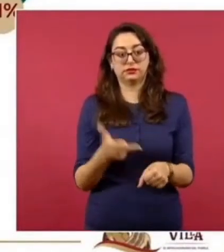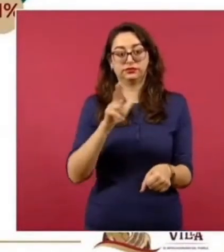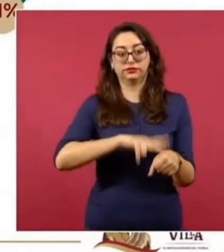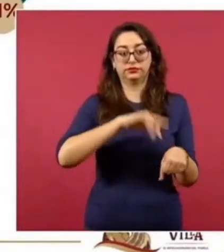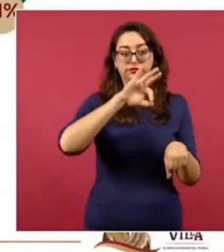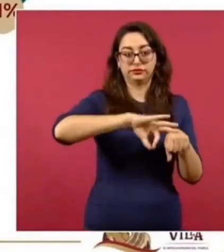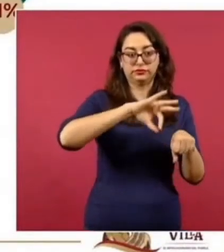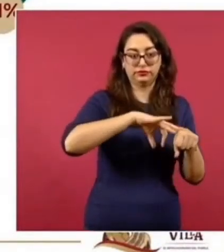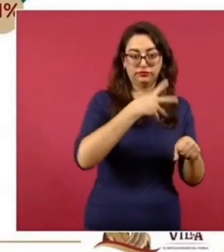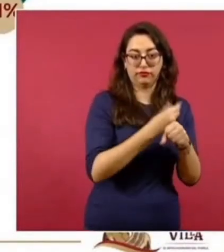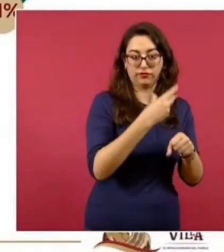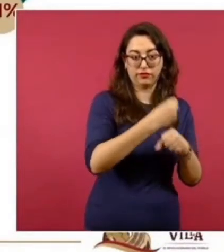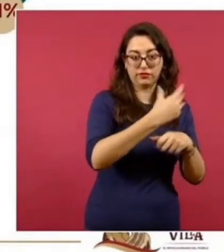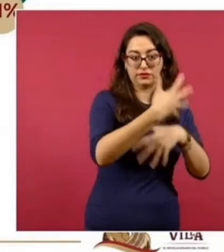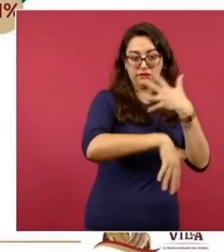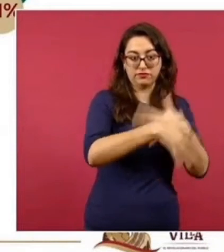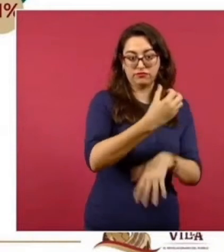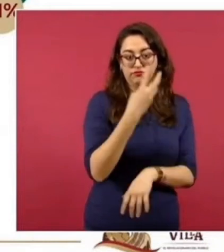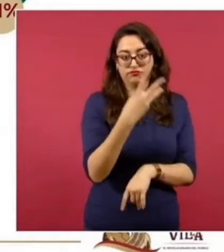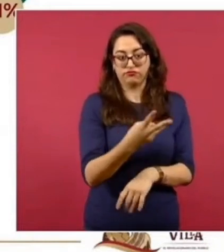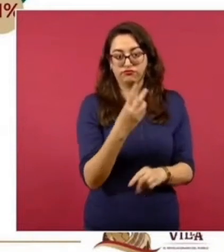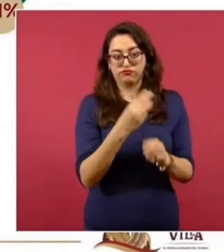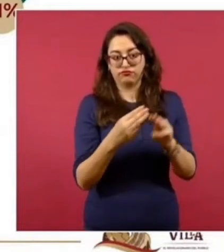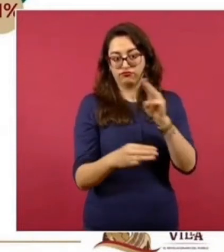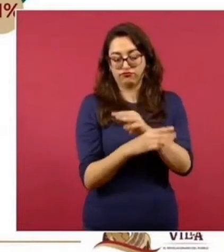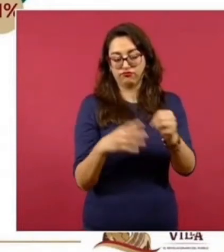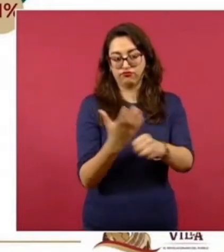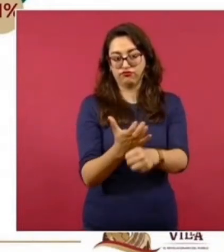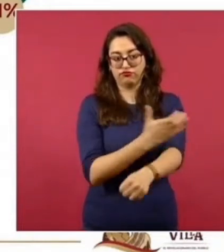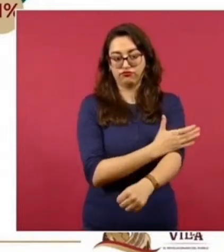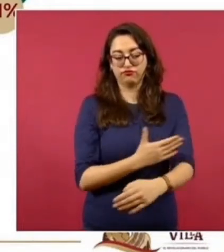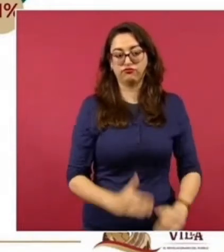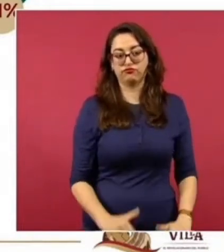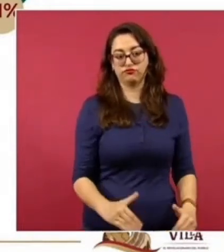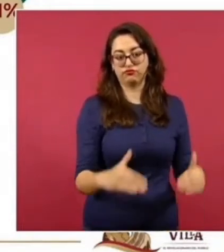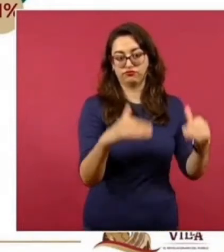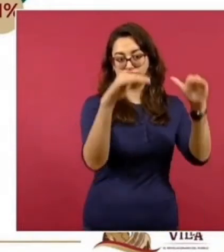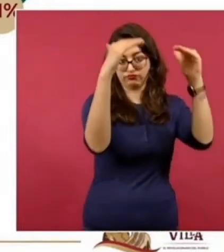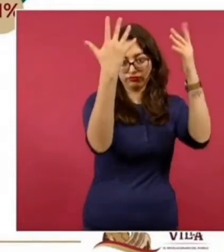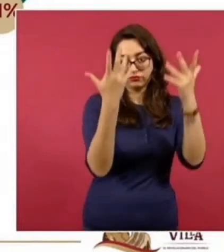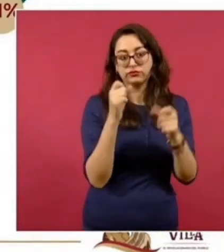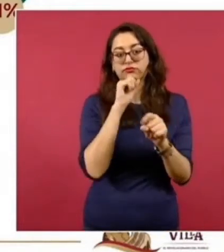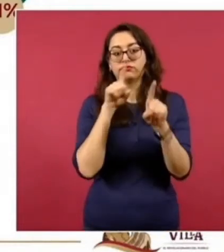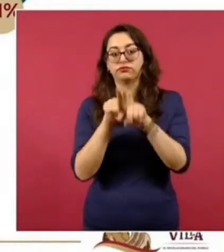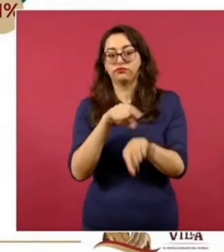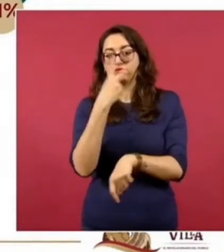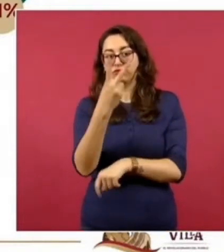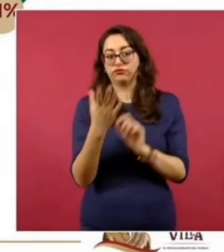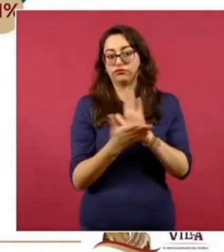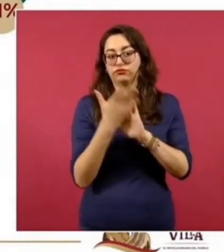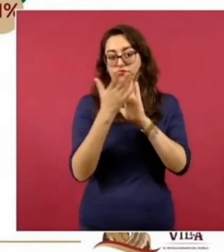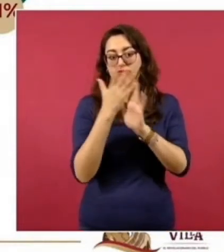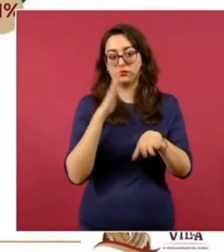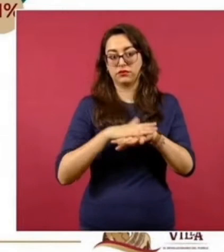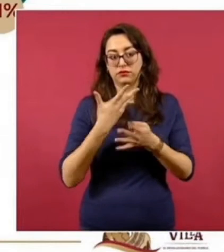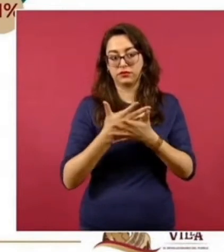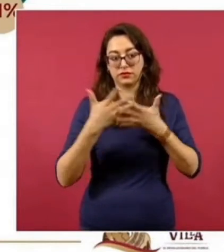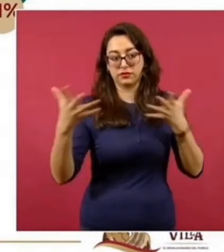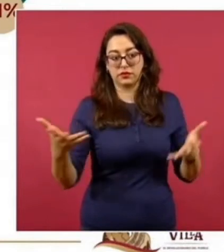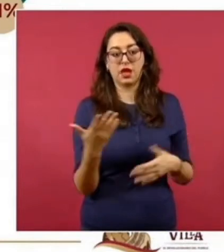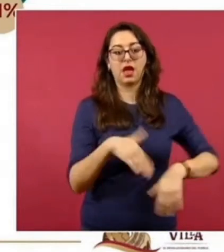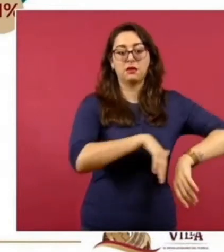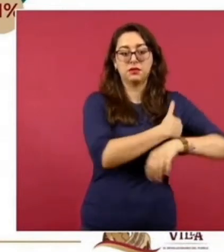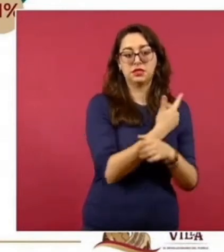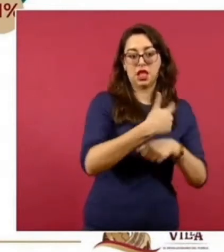mobiliario y anaqueles, 2 ampliaciones. En los almacenes se han hecho 12 acciones de conservación, una relacionada a mobiliario y anaqueles y una